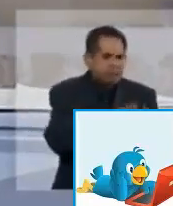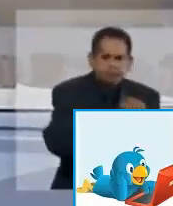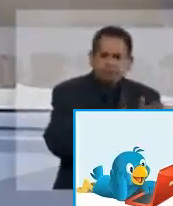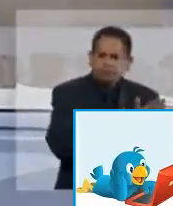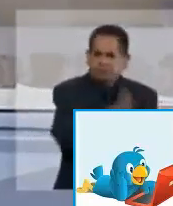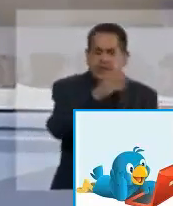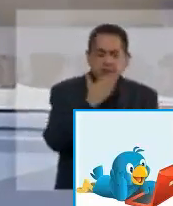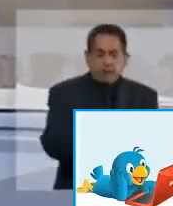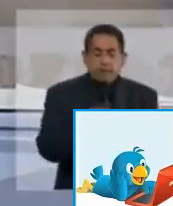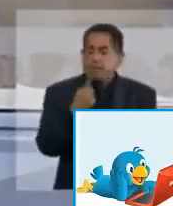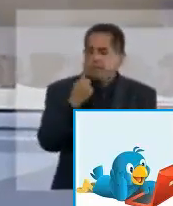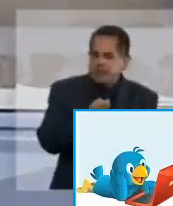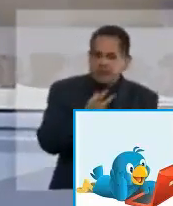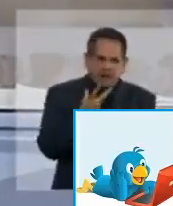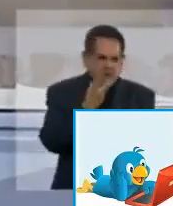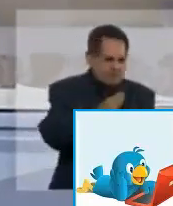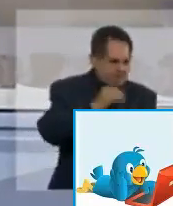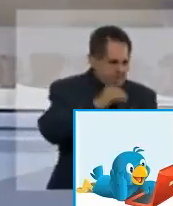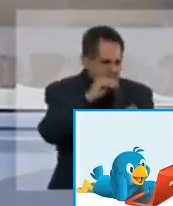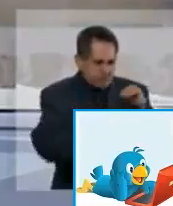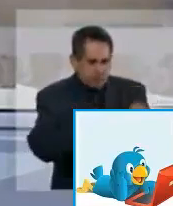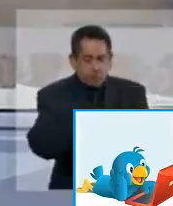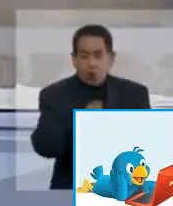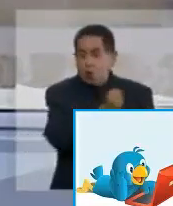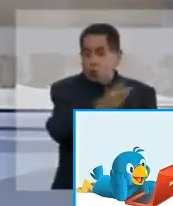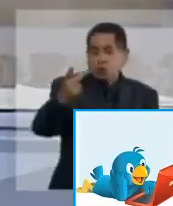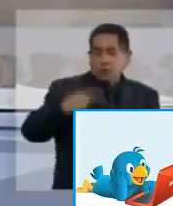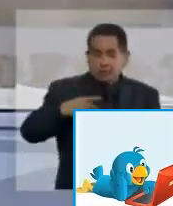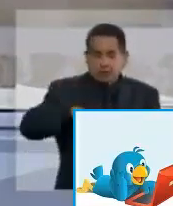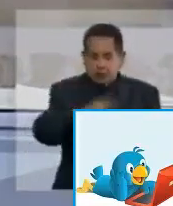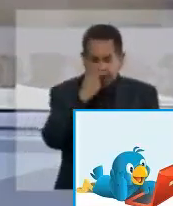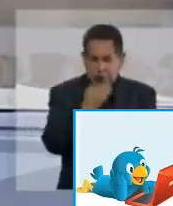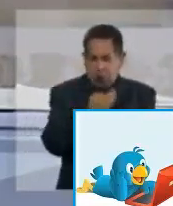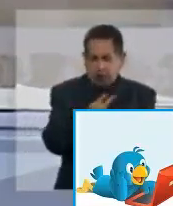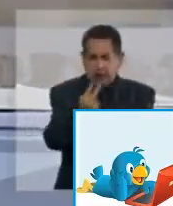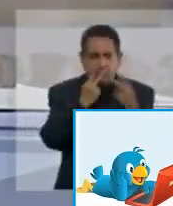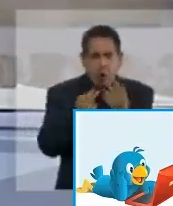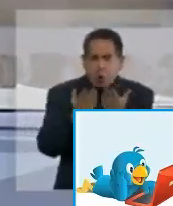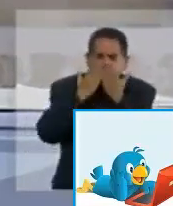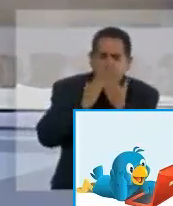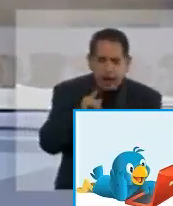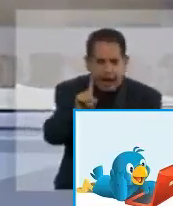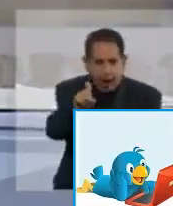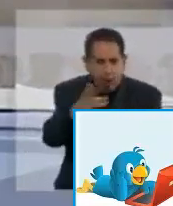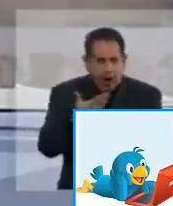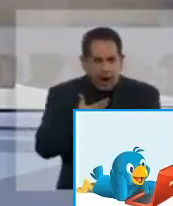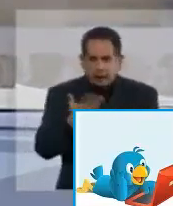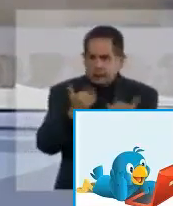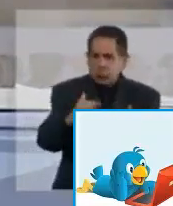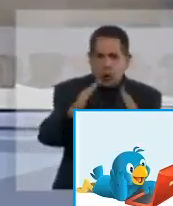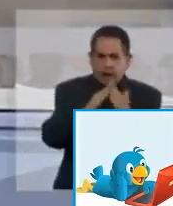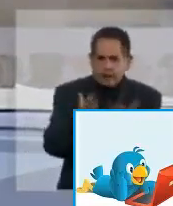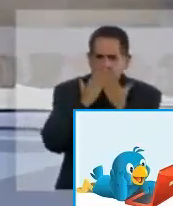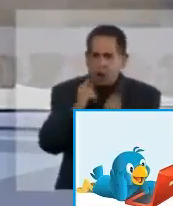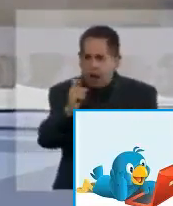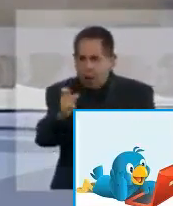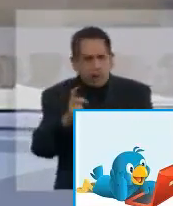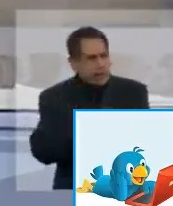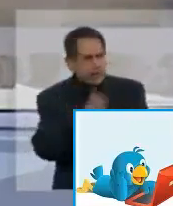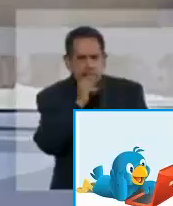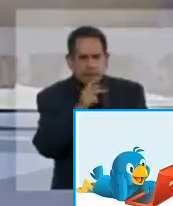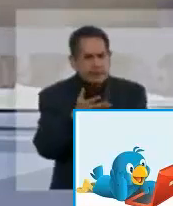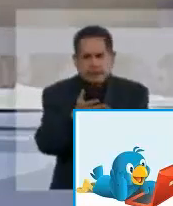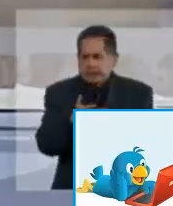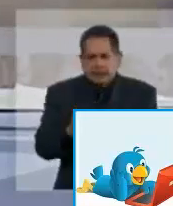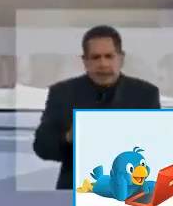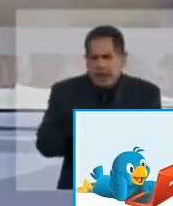Primero, infraestructura básica. Muchísima gente que hoy nos está viendo no tiene agua potable en su casa todos los días. Eso es inaceptable